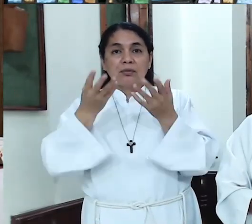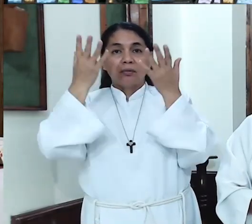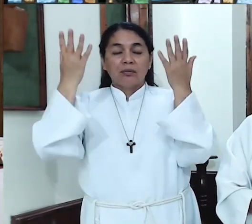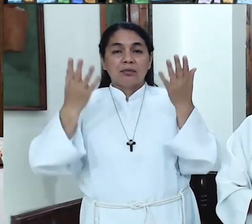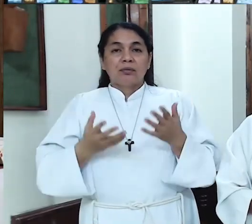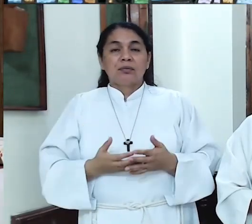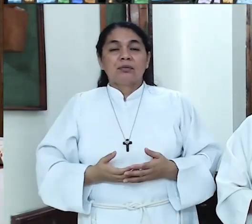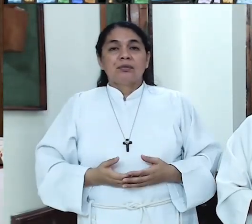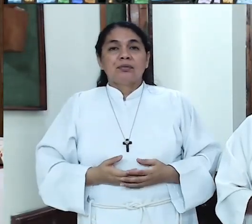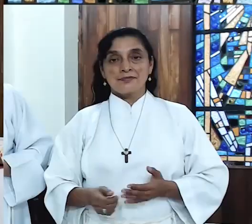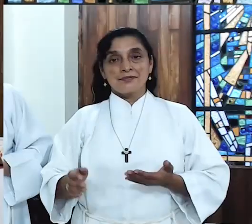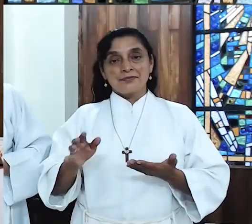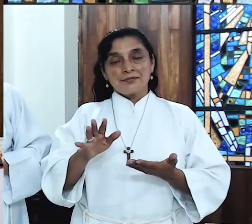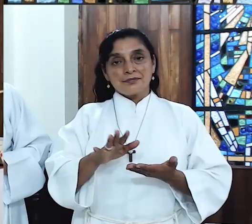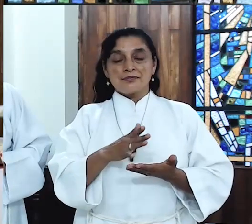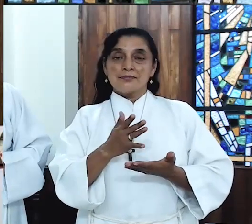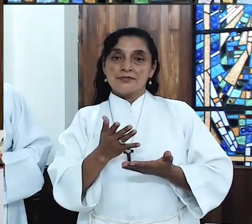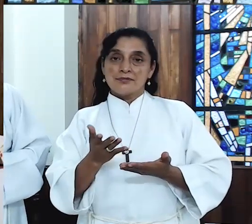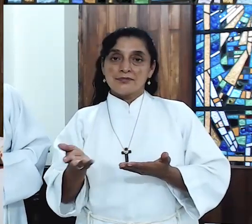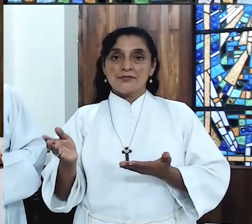gloria.